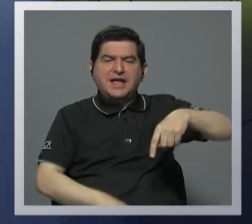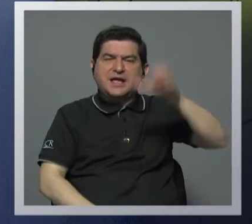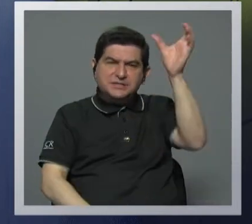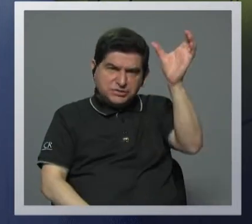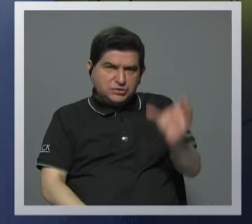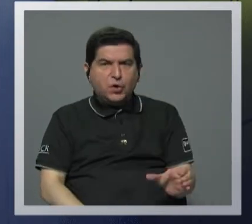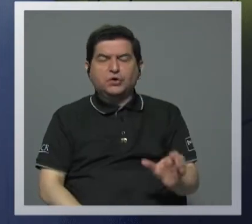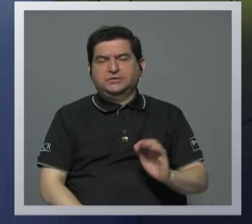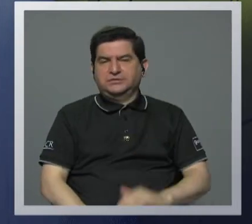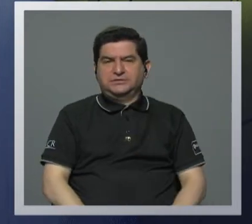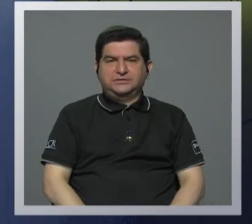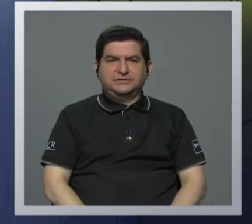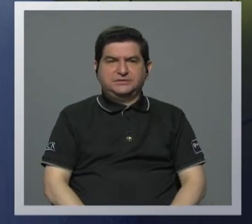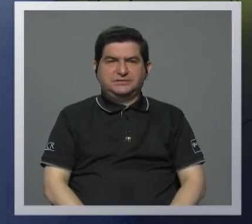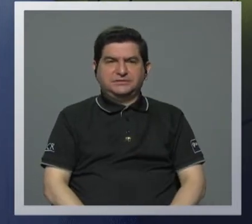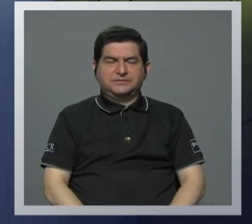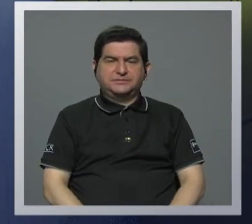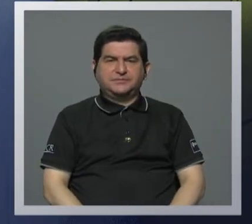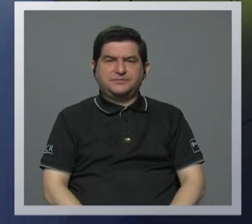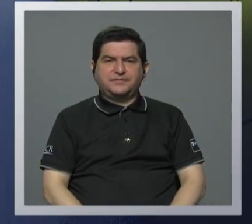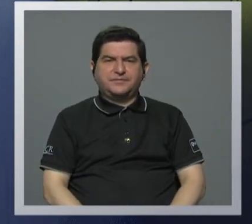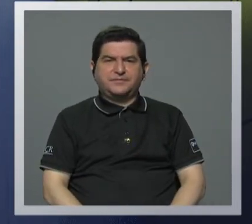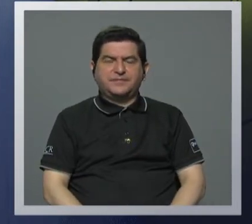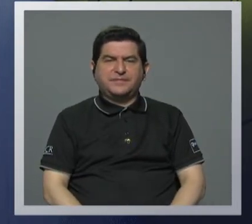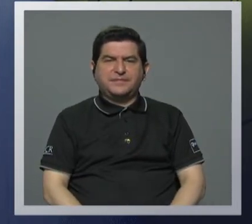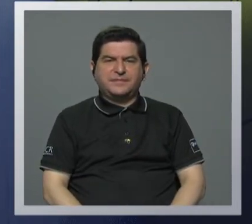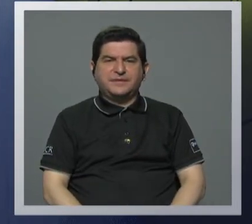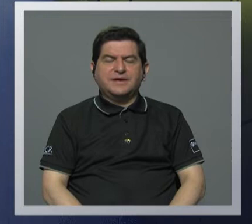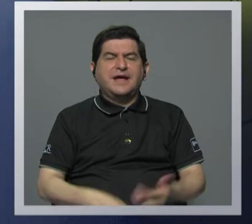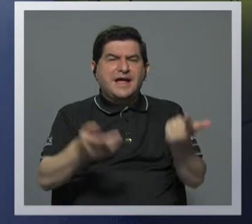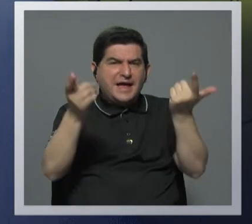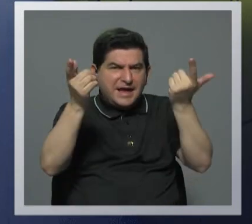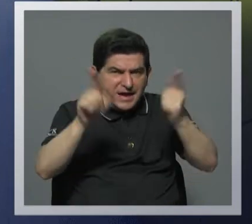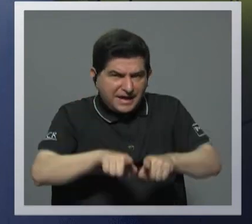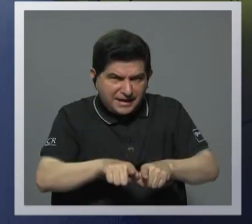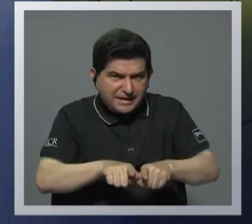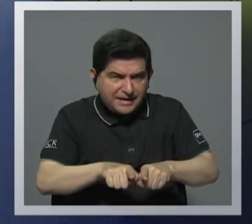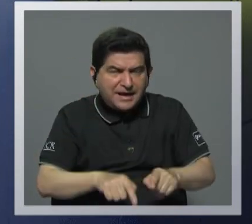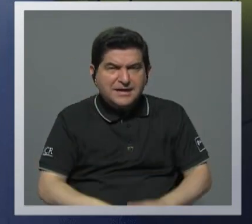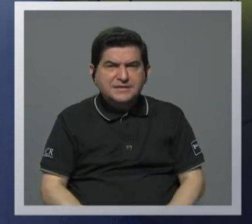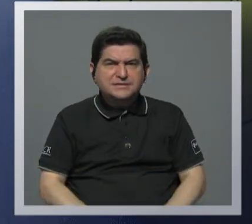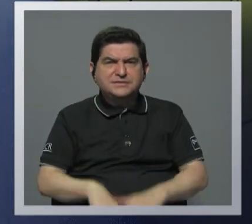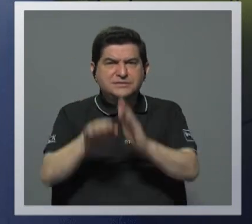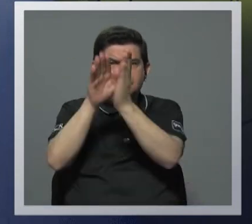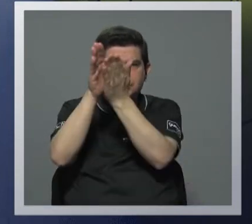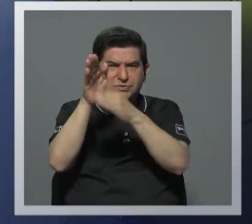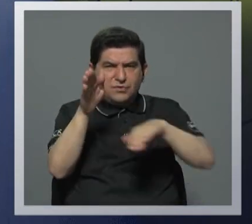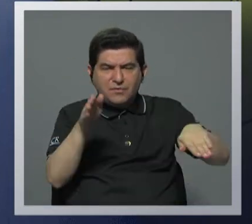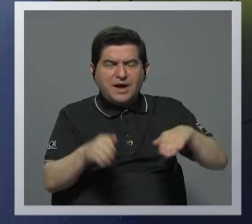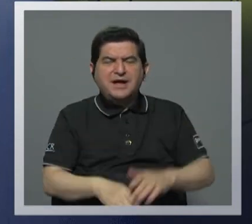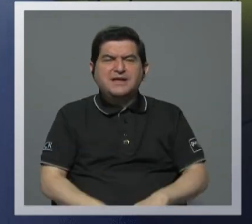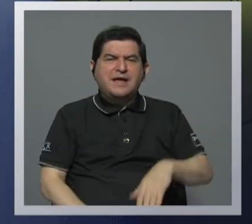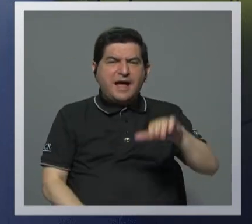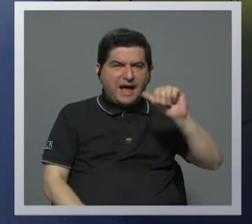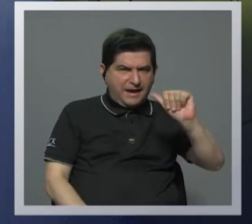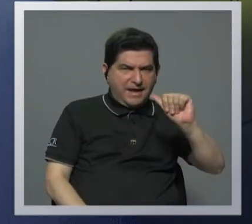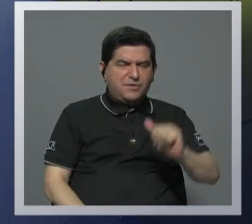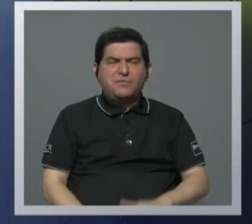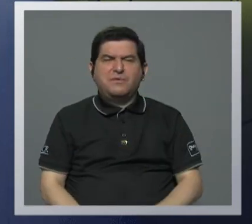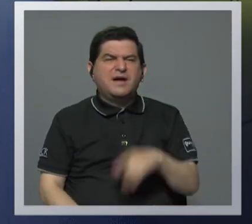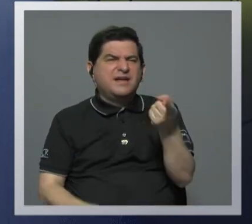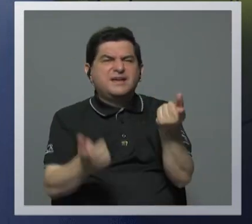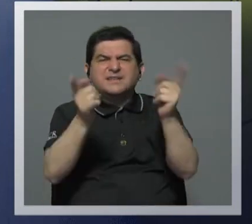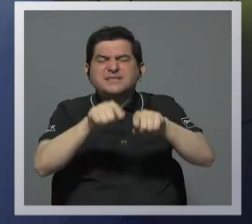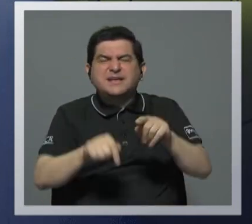continente. Es decir, usted, ¿quiénes fueron en el caso del Valle de Anáhuac? Pues básicamente